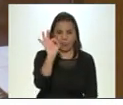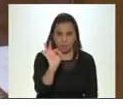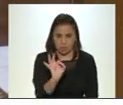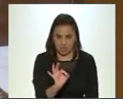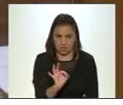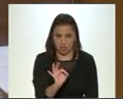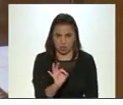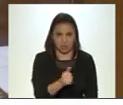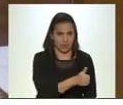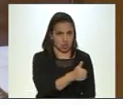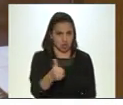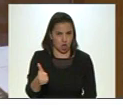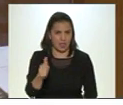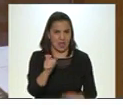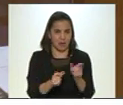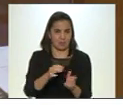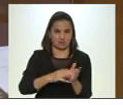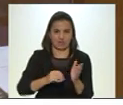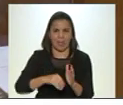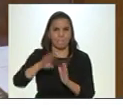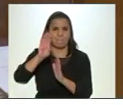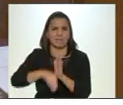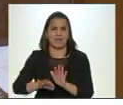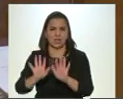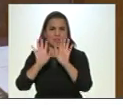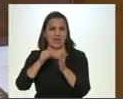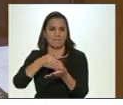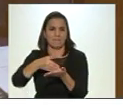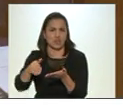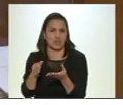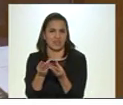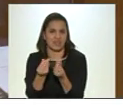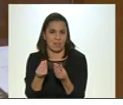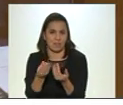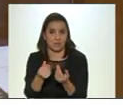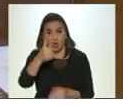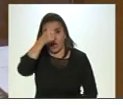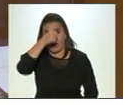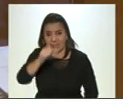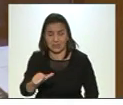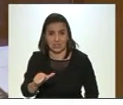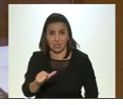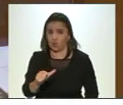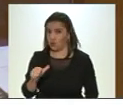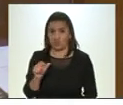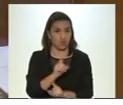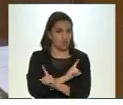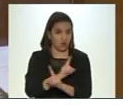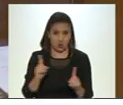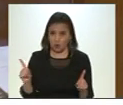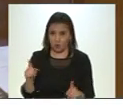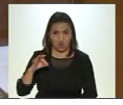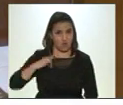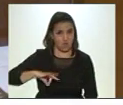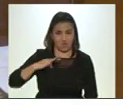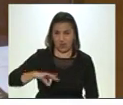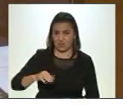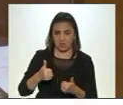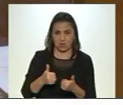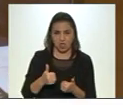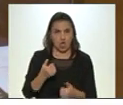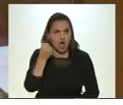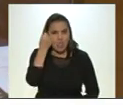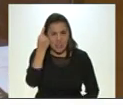cotizantes tiene menos de 10 millones de pesos y que por lo tanto están condenados a no tener ninguna jubilación. Nos dimos cuenta hoy día